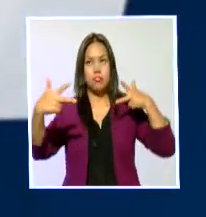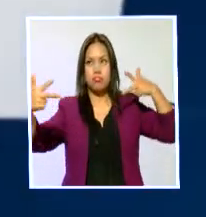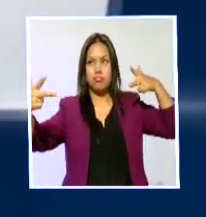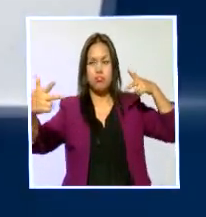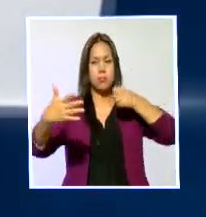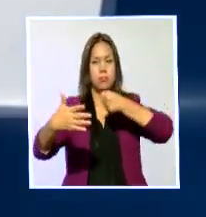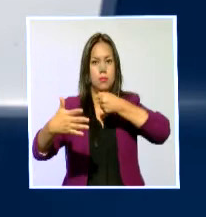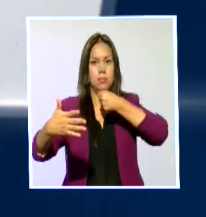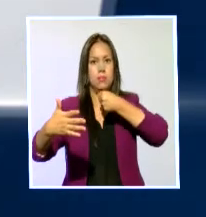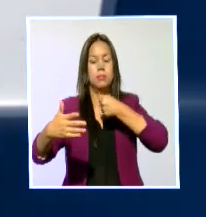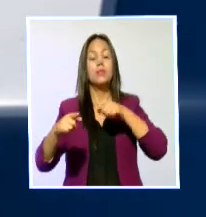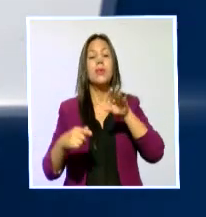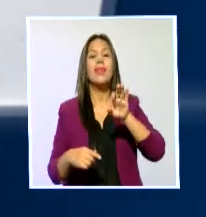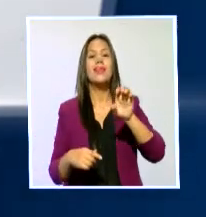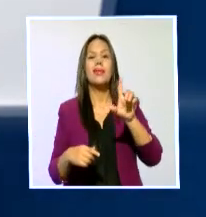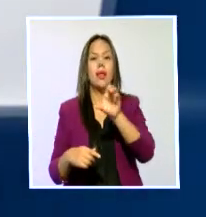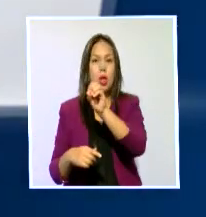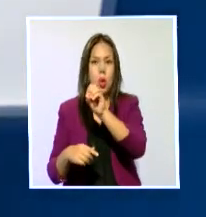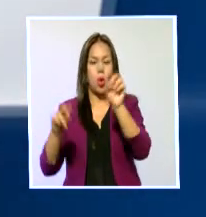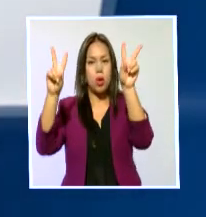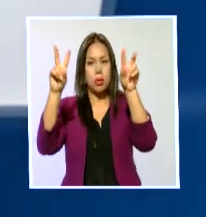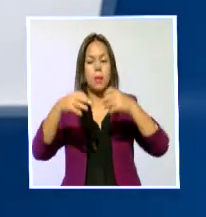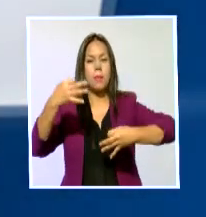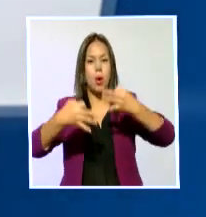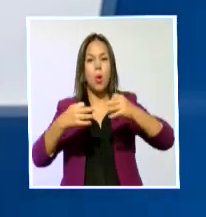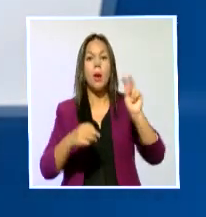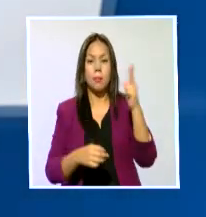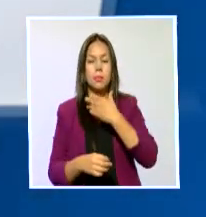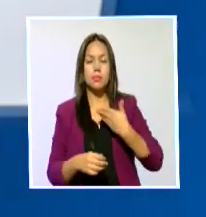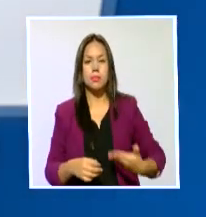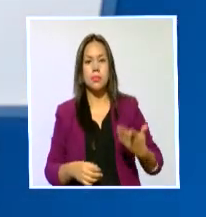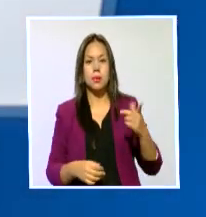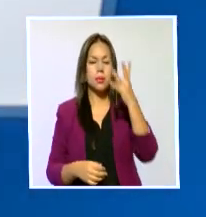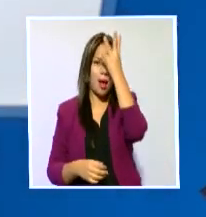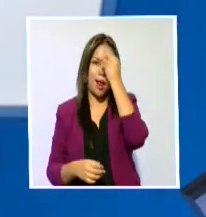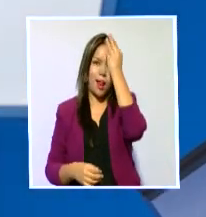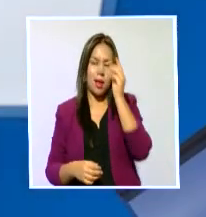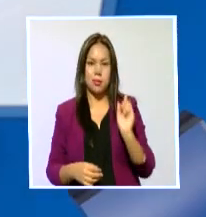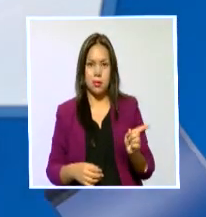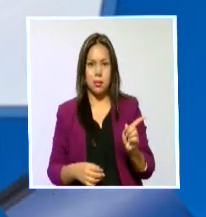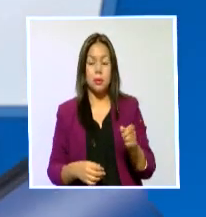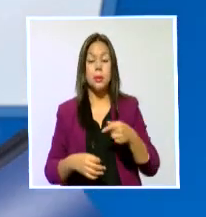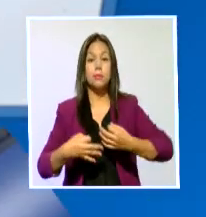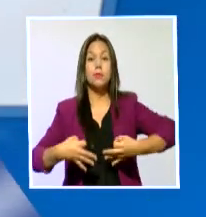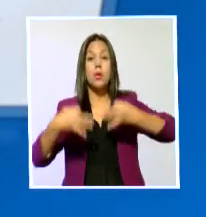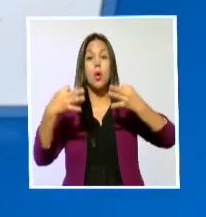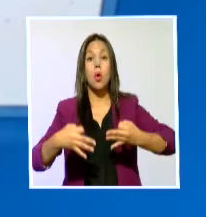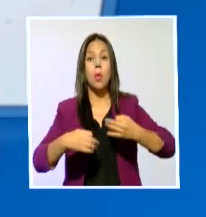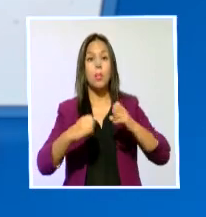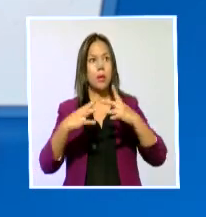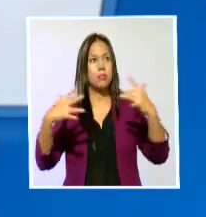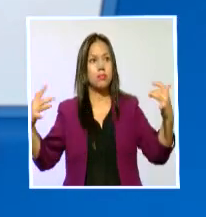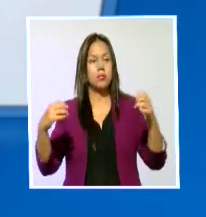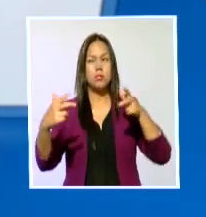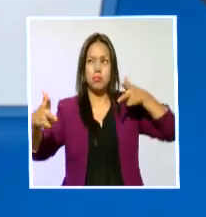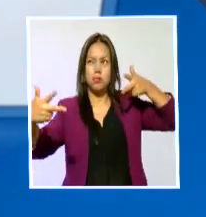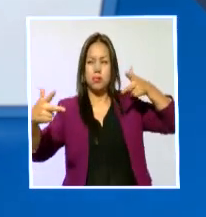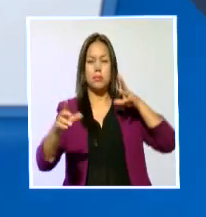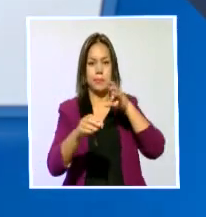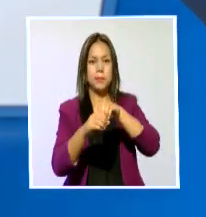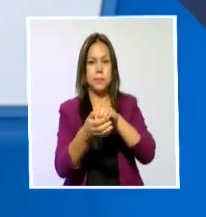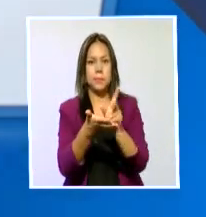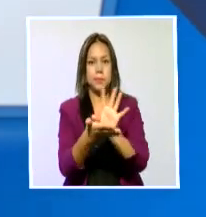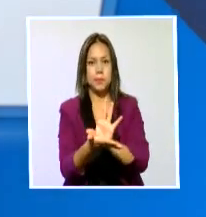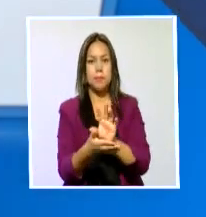del asambleísta Raúl Tello en torno al juicio al vicepresidente de la República, Jorge Glass. Esto se cumplirá en la sala de prensa. En el